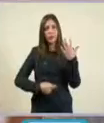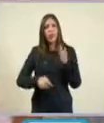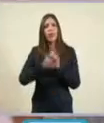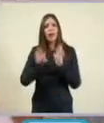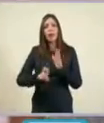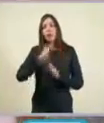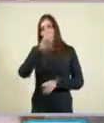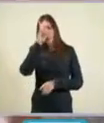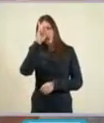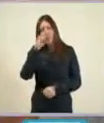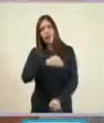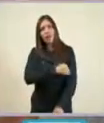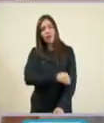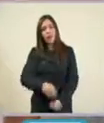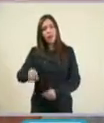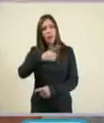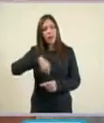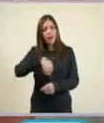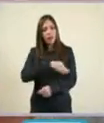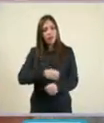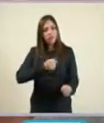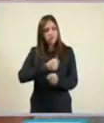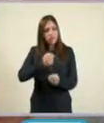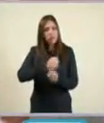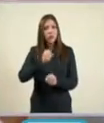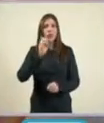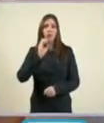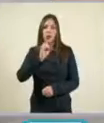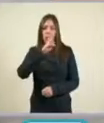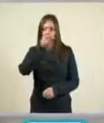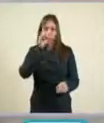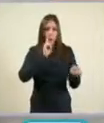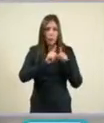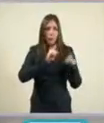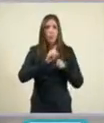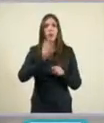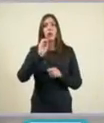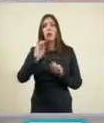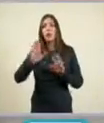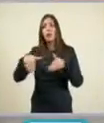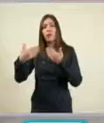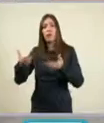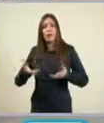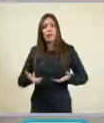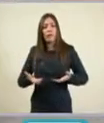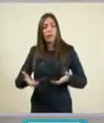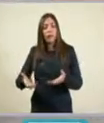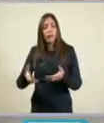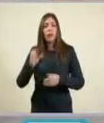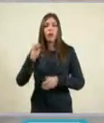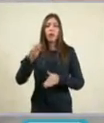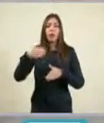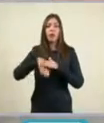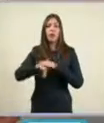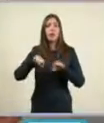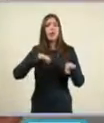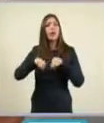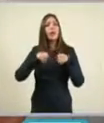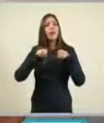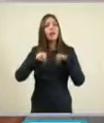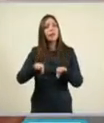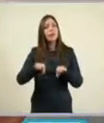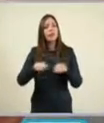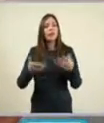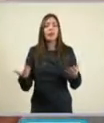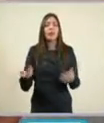las calles, es la violencia en los penales, en las escuelas, las oficinas. Claro. Es la violencia en el sentido más amplio de la palabra. Pero te decía que pese